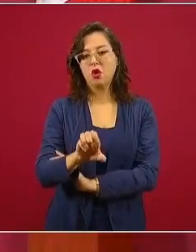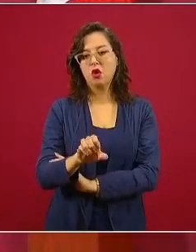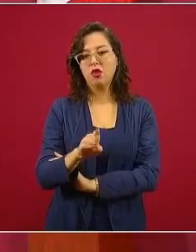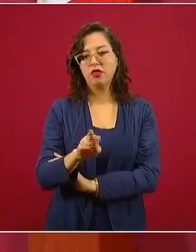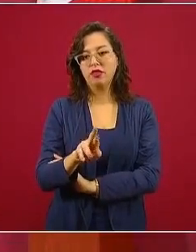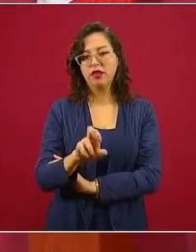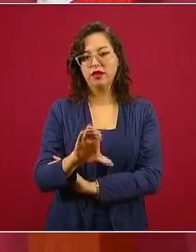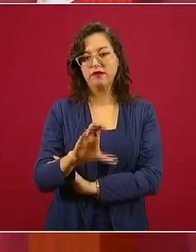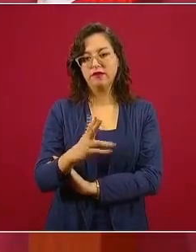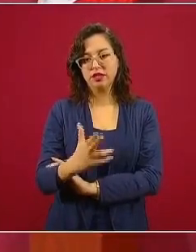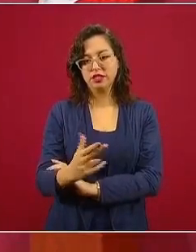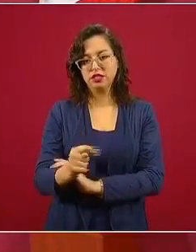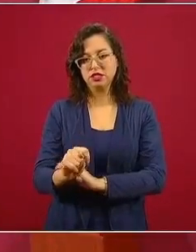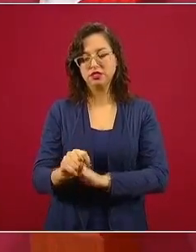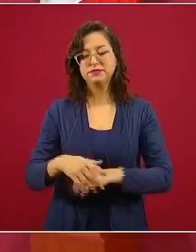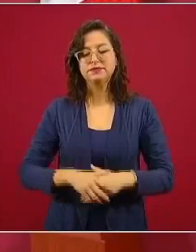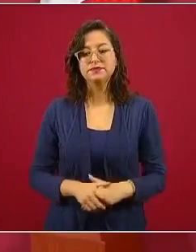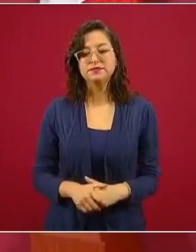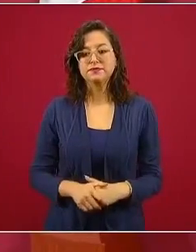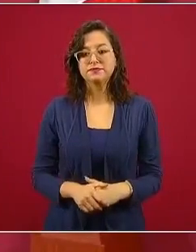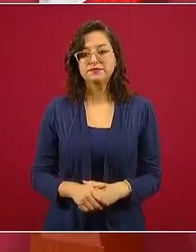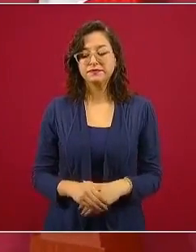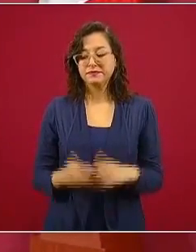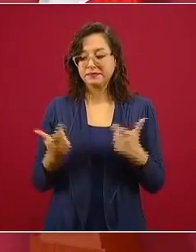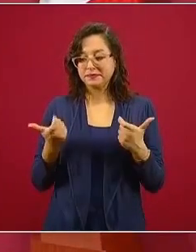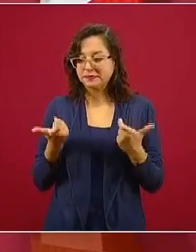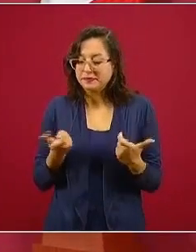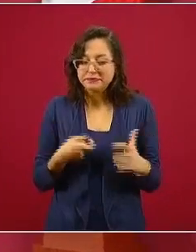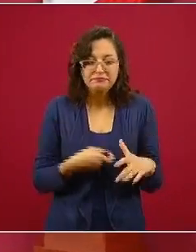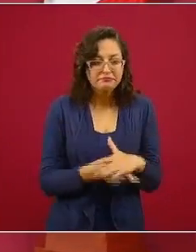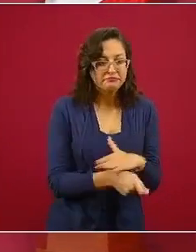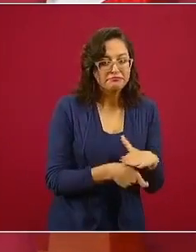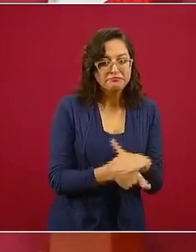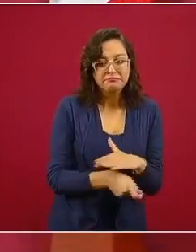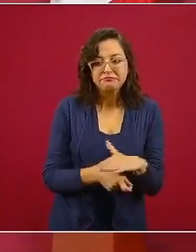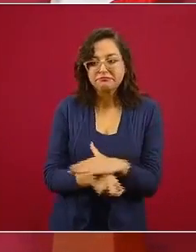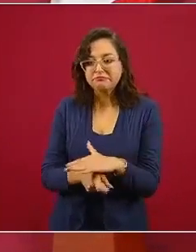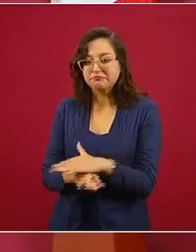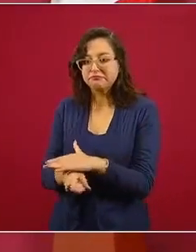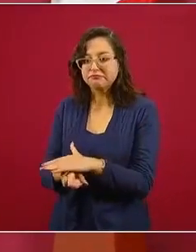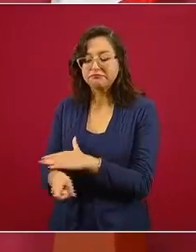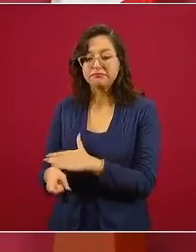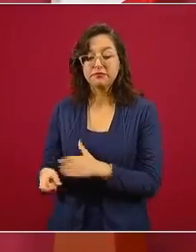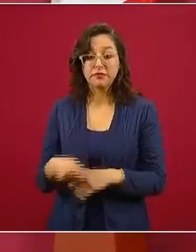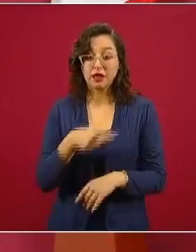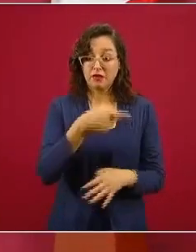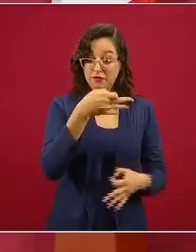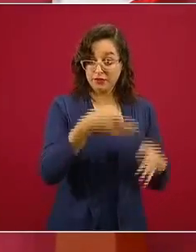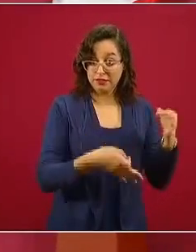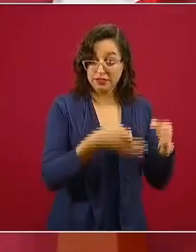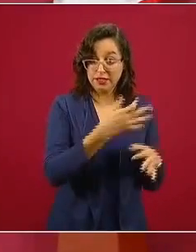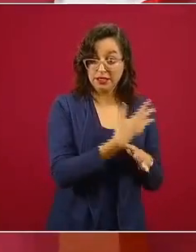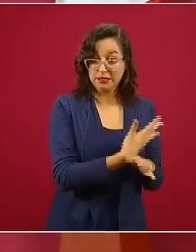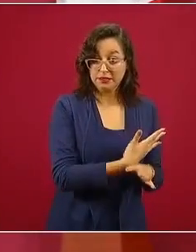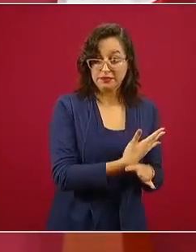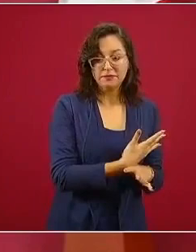todo el dinero que se repartió. Eso no lo dijo él, el fiscal, eso lo digo